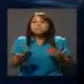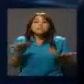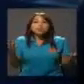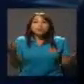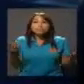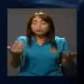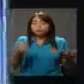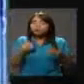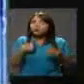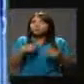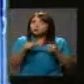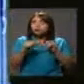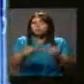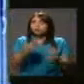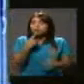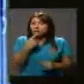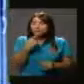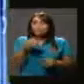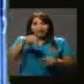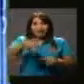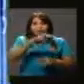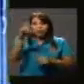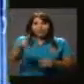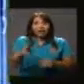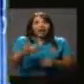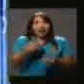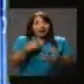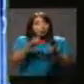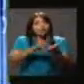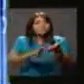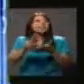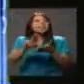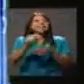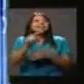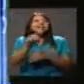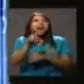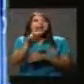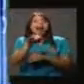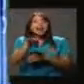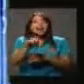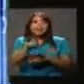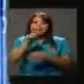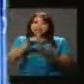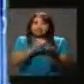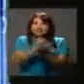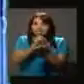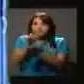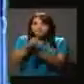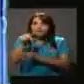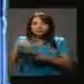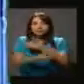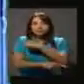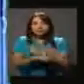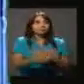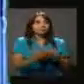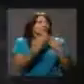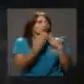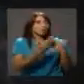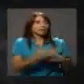mantengo que hay universidades en Costa Rica que son de garaje y que necesitan ser intervenidas en este país muchas gracias